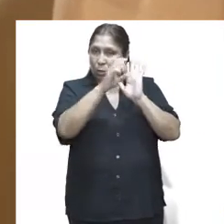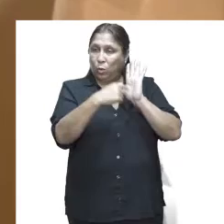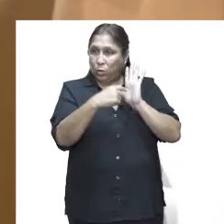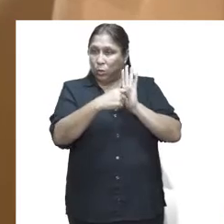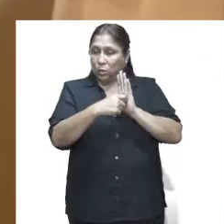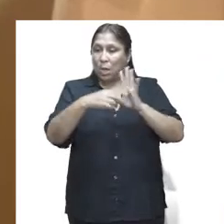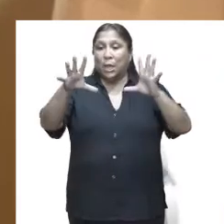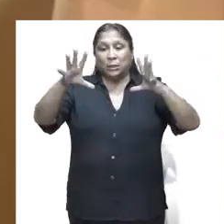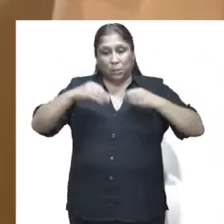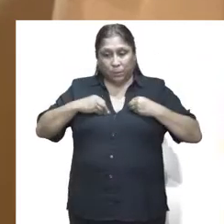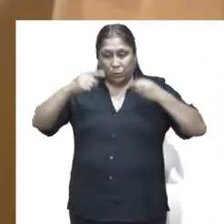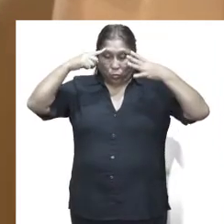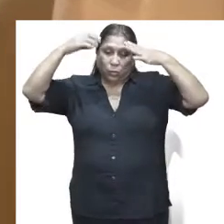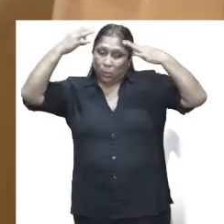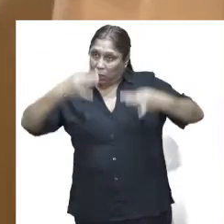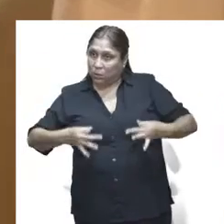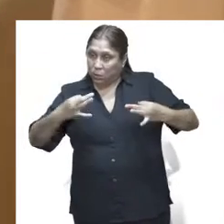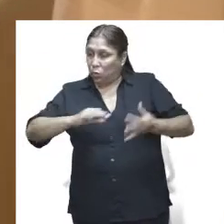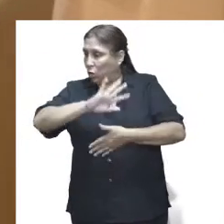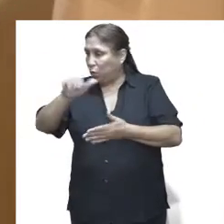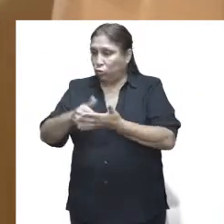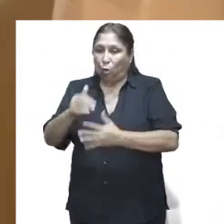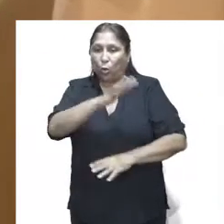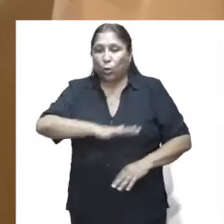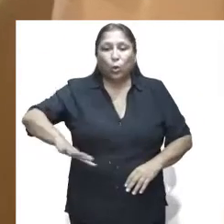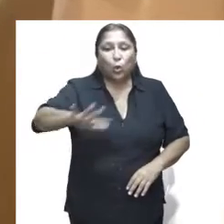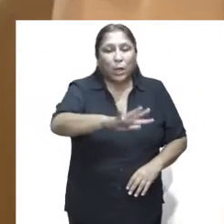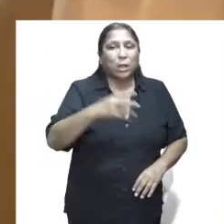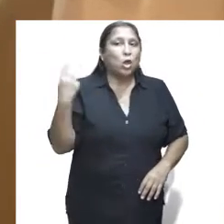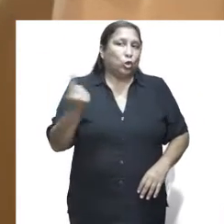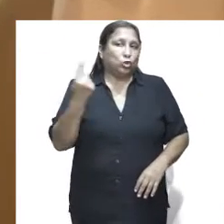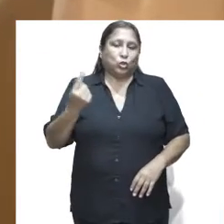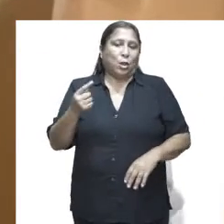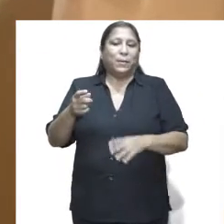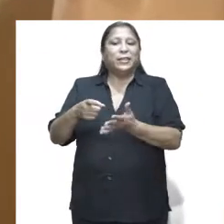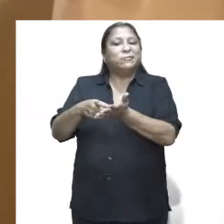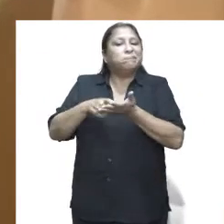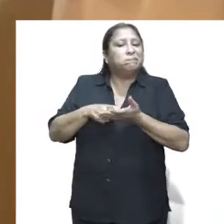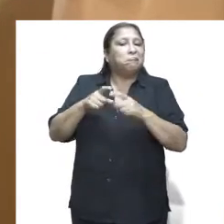Capacidad Jurídica en todas las instancias, no solamente condicionándolo al